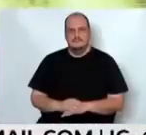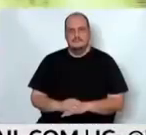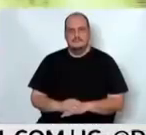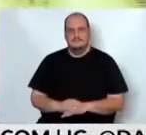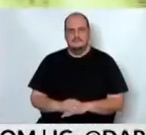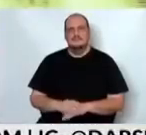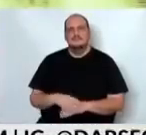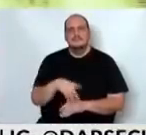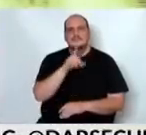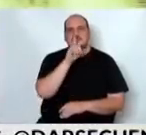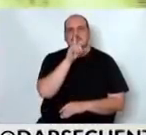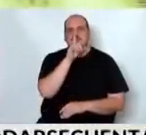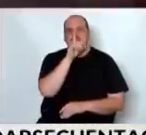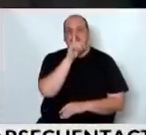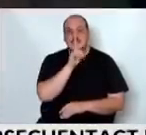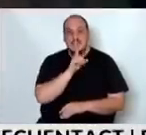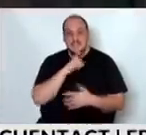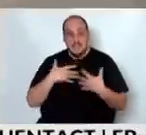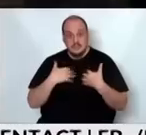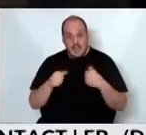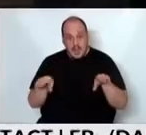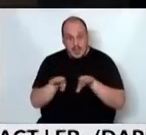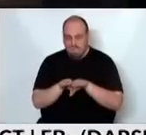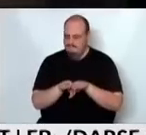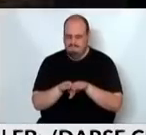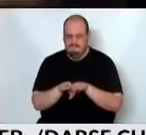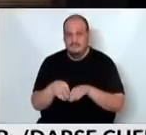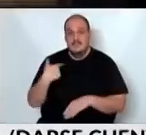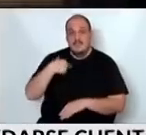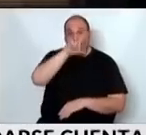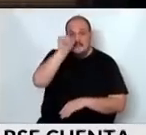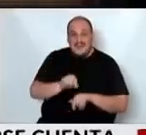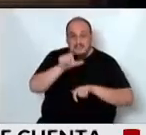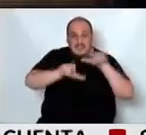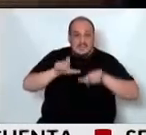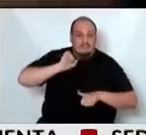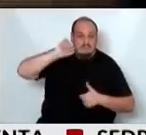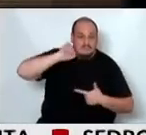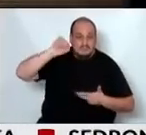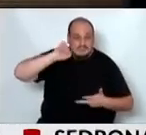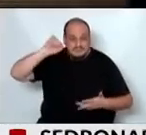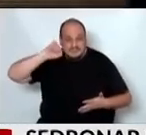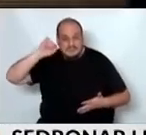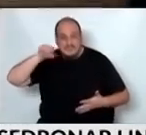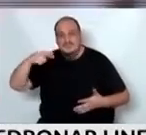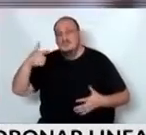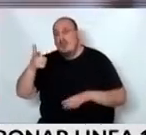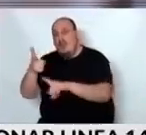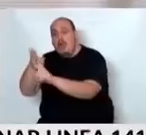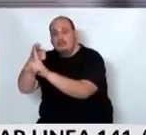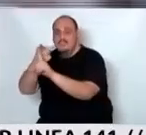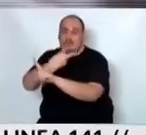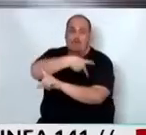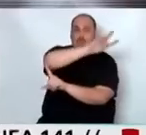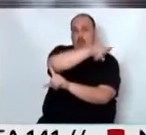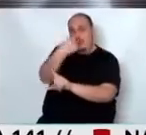El silencio no es salud. En nuestro país, la cantidad de suicidios es más del doble de casos de homicidios. Al